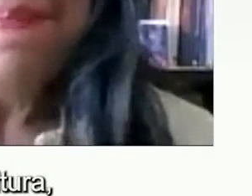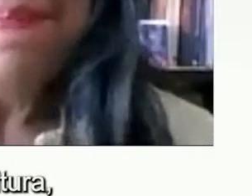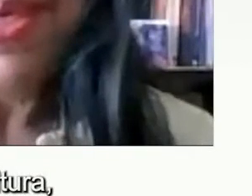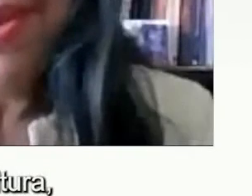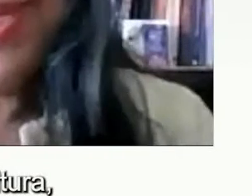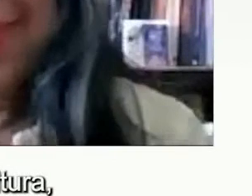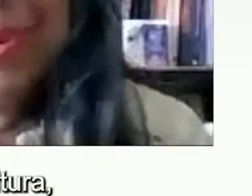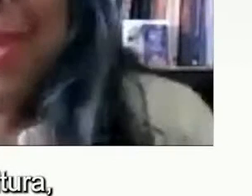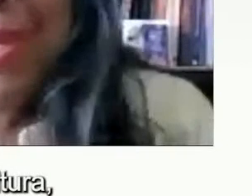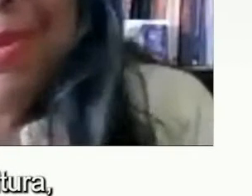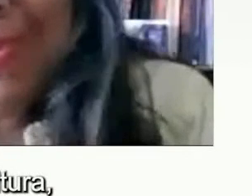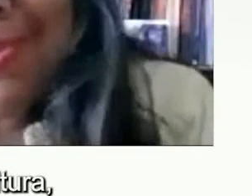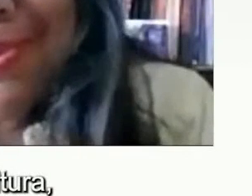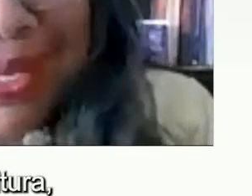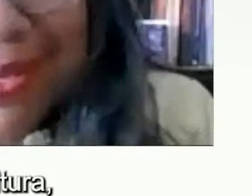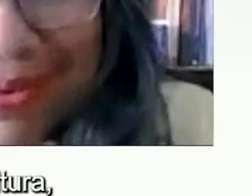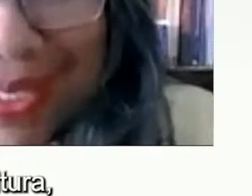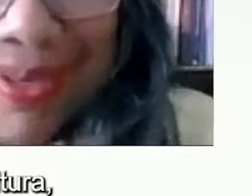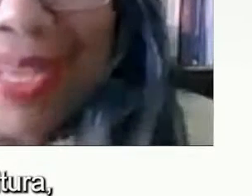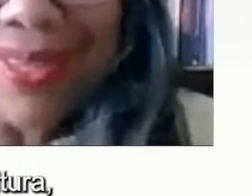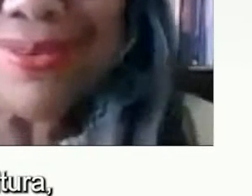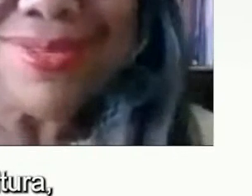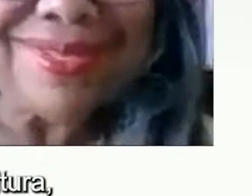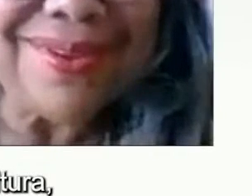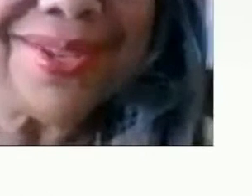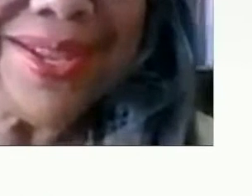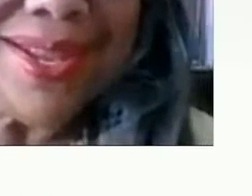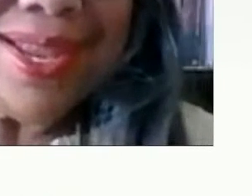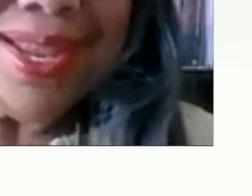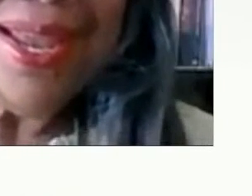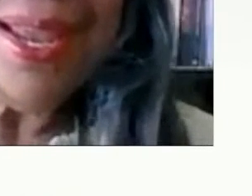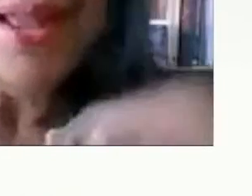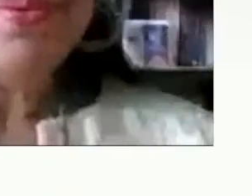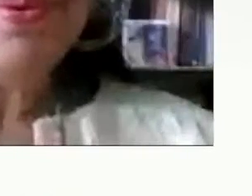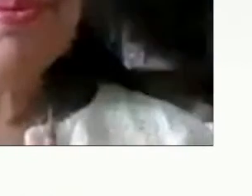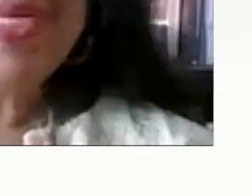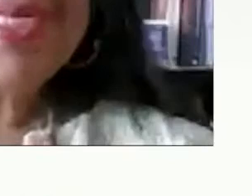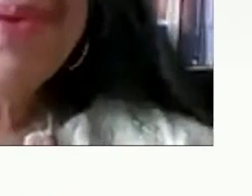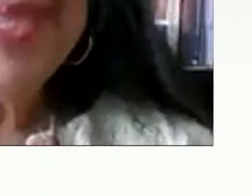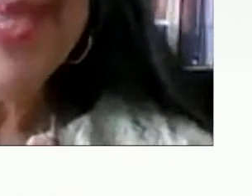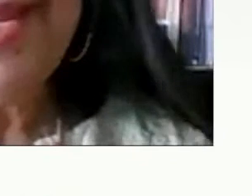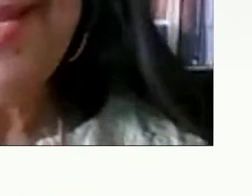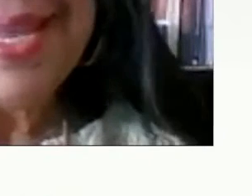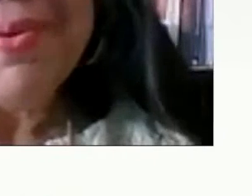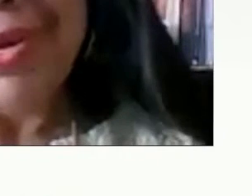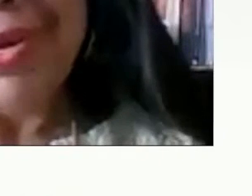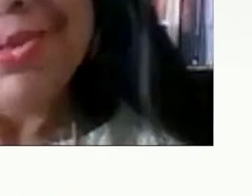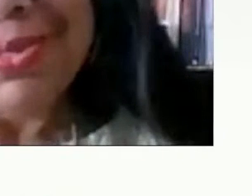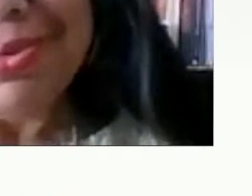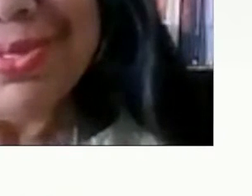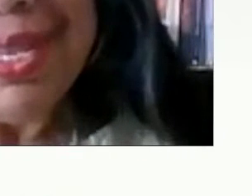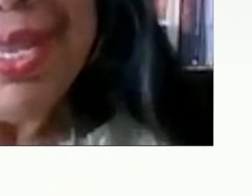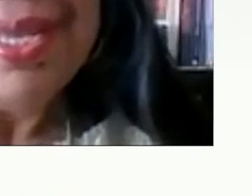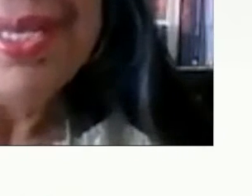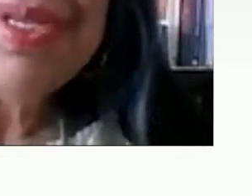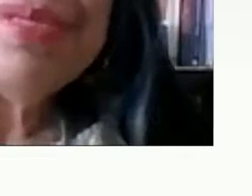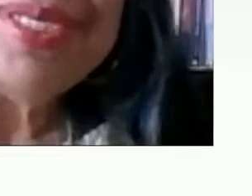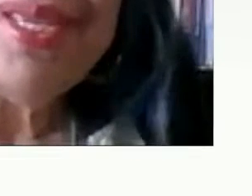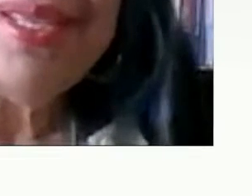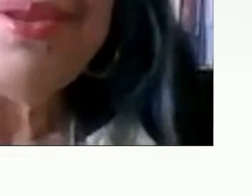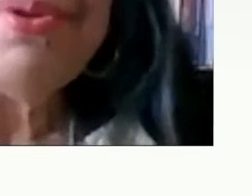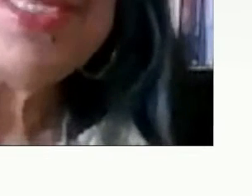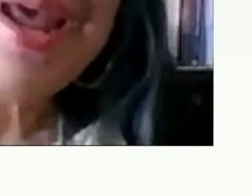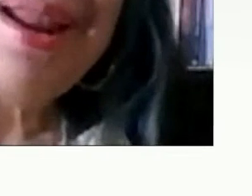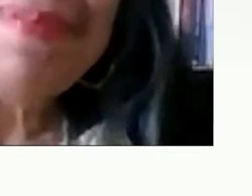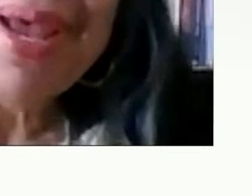ballet, pero a nuestra cultura somos dueños de nuestra cultura. Entonces, no, la cultura es algo intrínseco a nosotros. Es